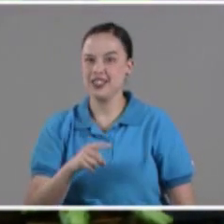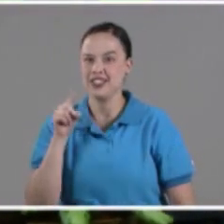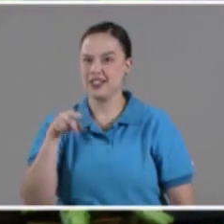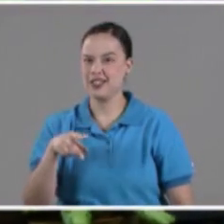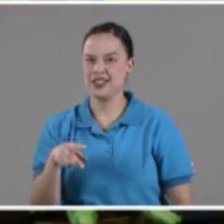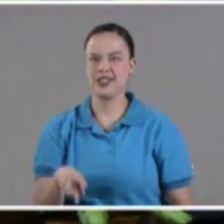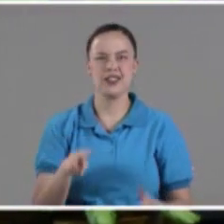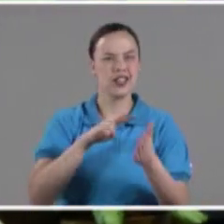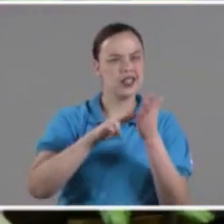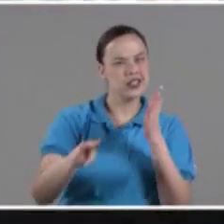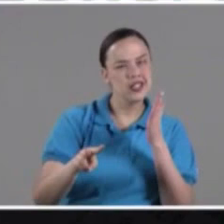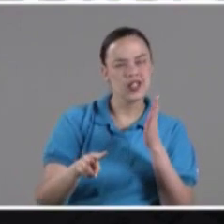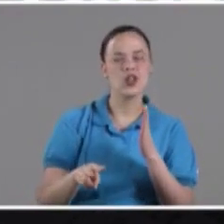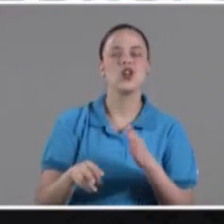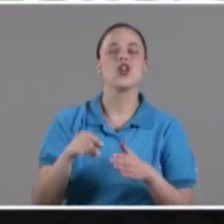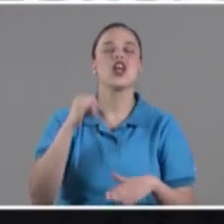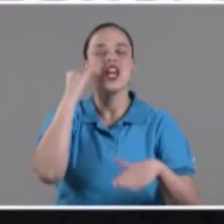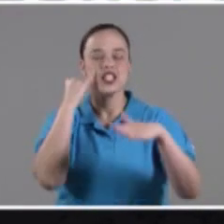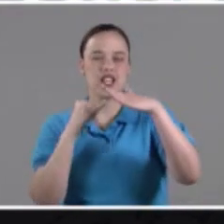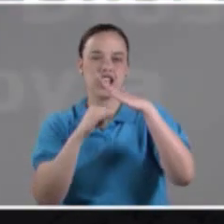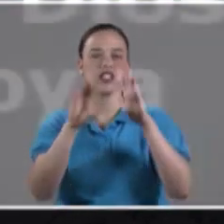este versículo Isaías 21:10